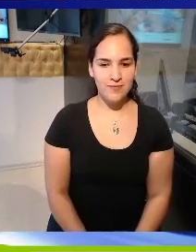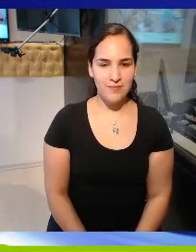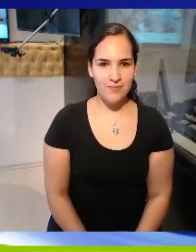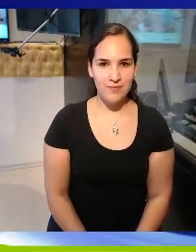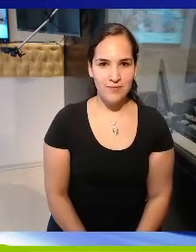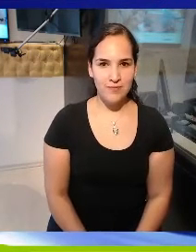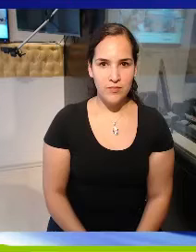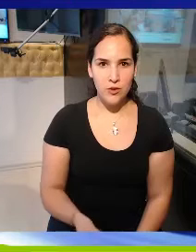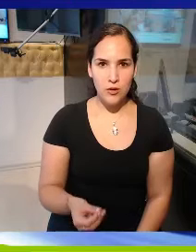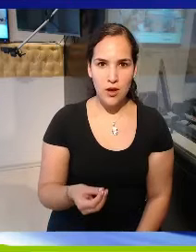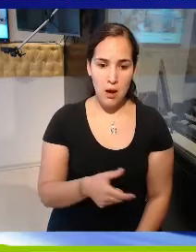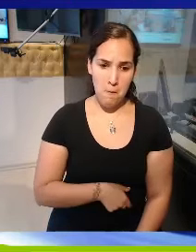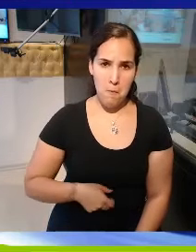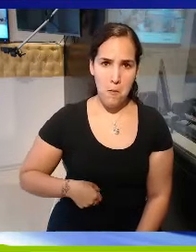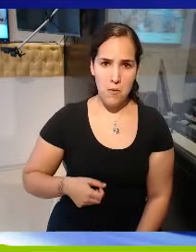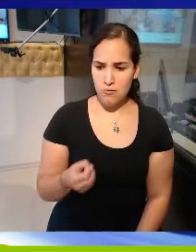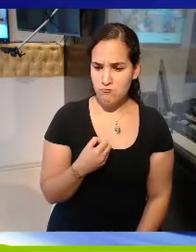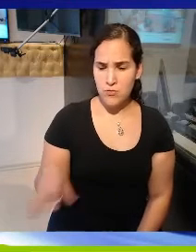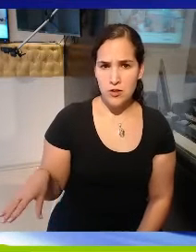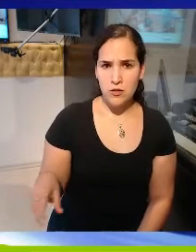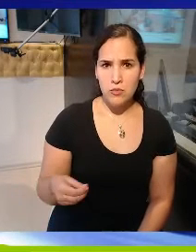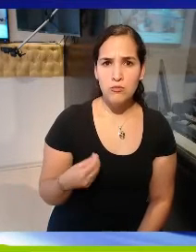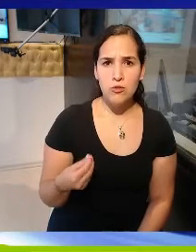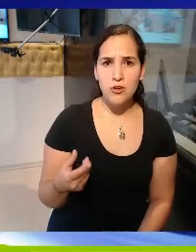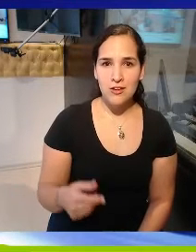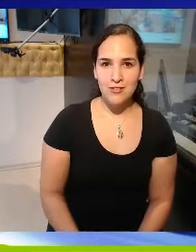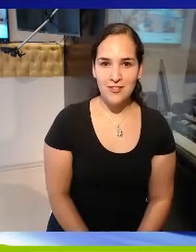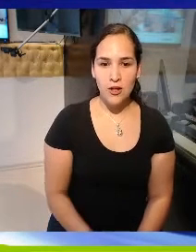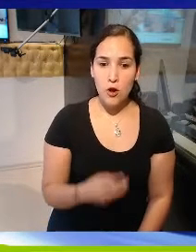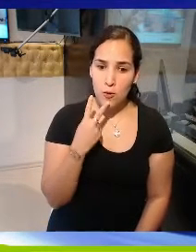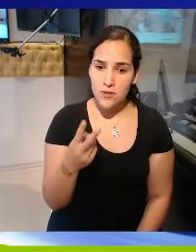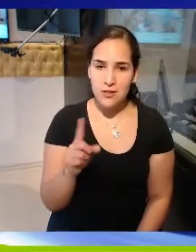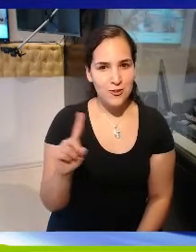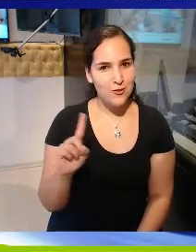quién perdieron ayer? ¿Ayer perdieron también? No lo vi. No lo vio.